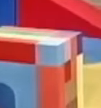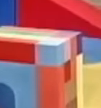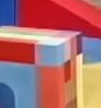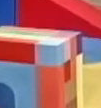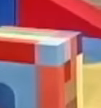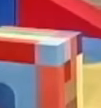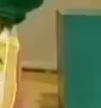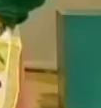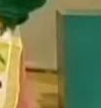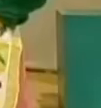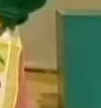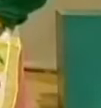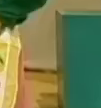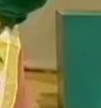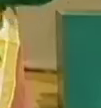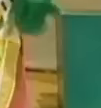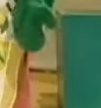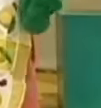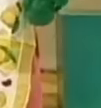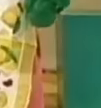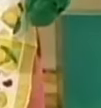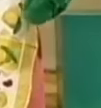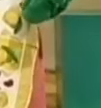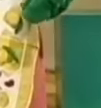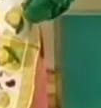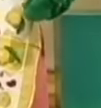¿Pero qué es eso, Tita?